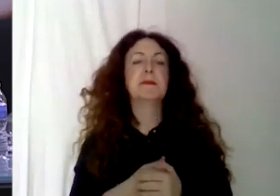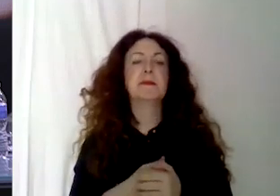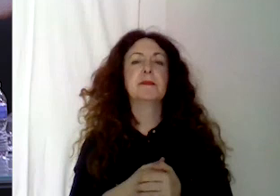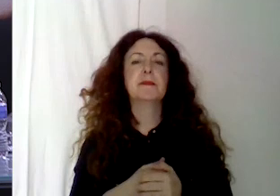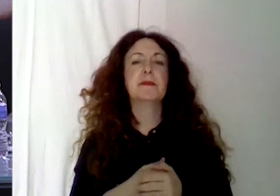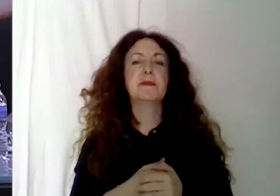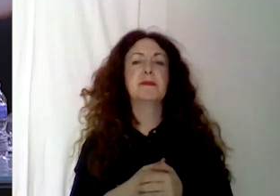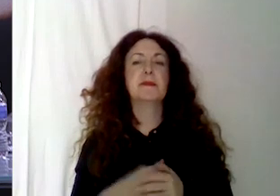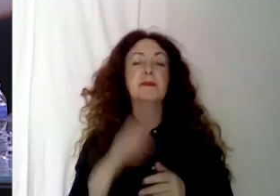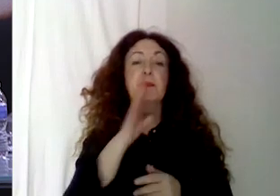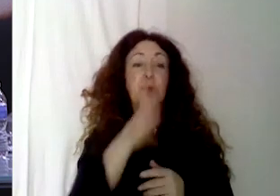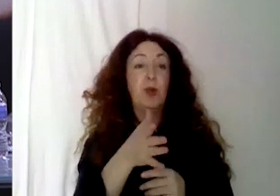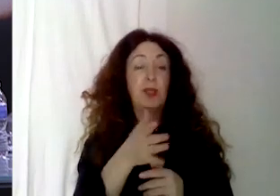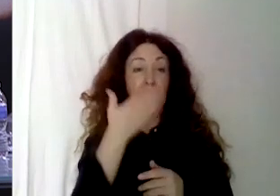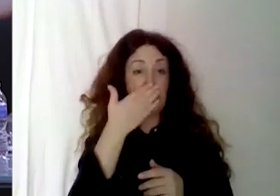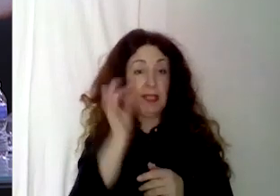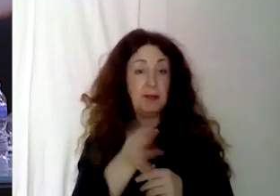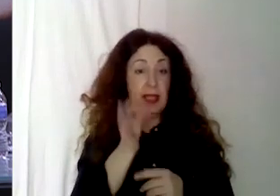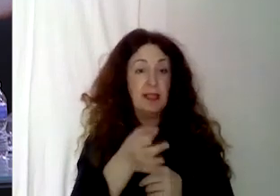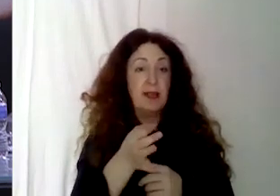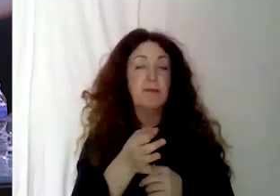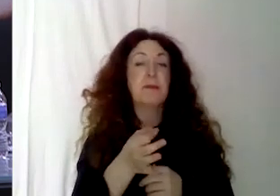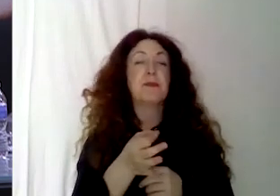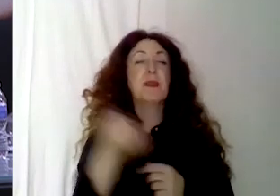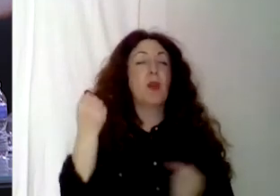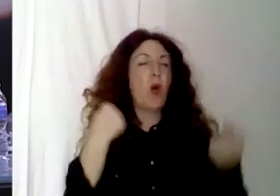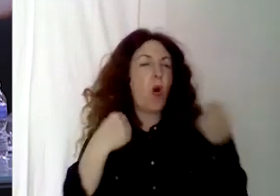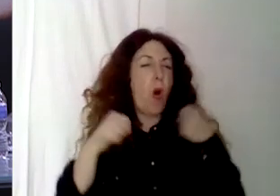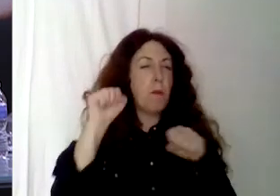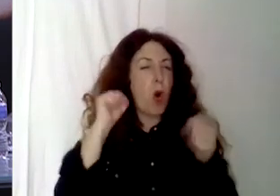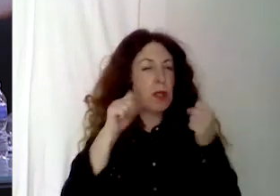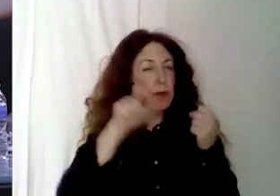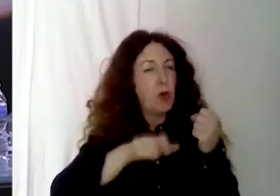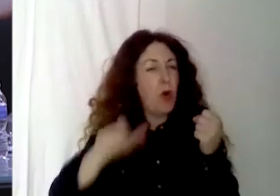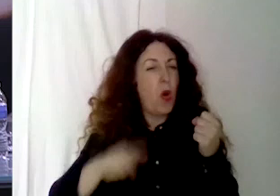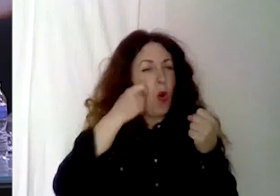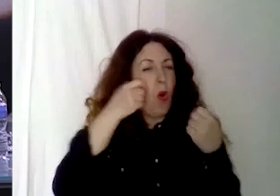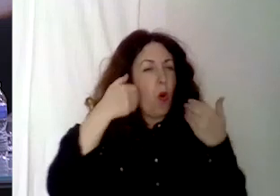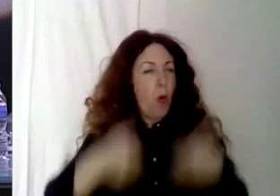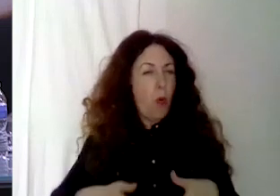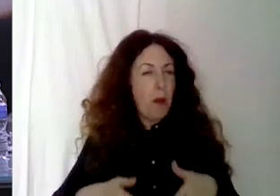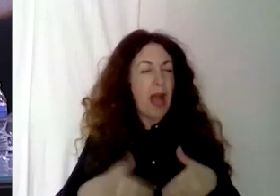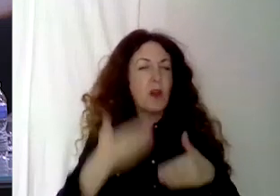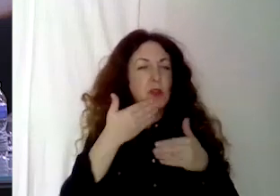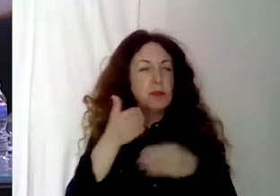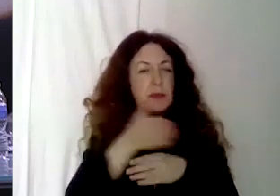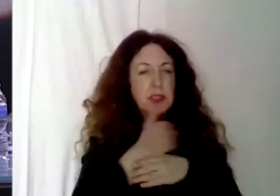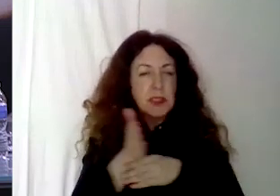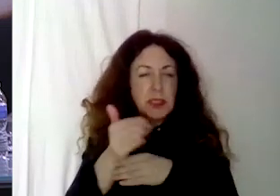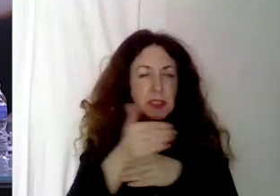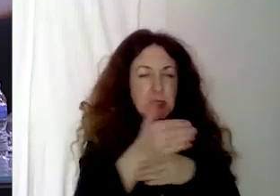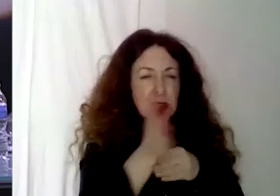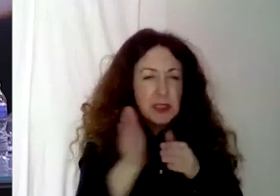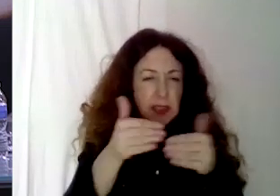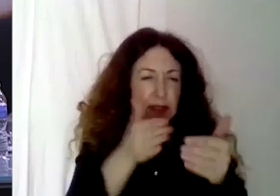Porque, en realidad, esos confines del comportamiento, los tres buscan algo,